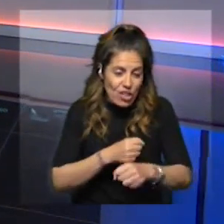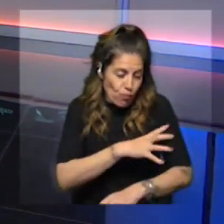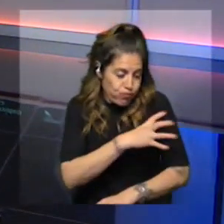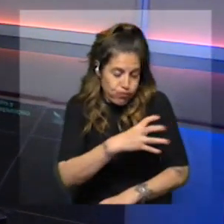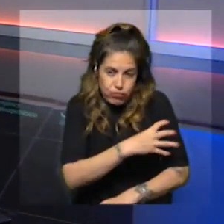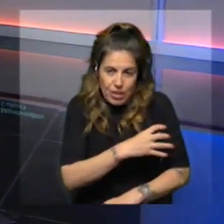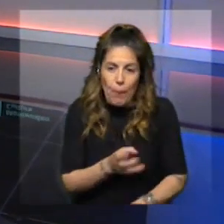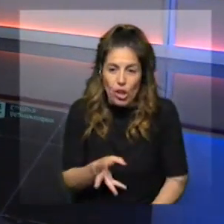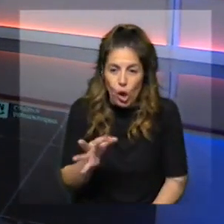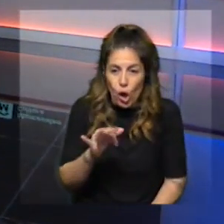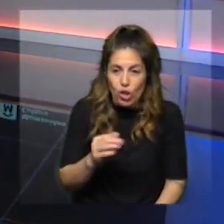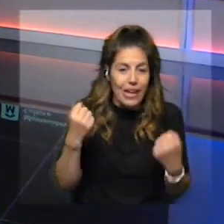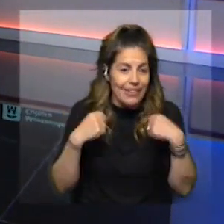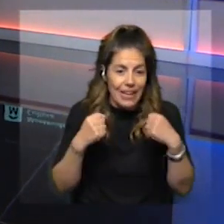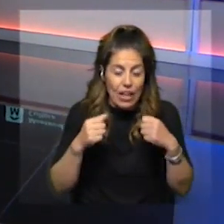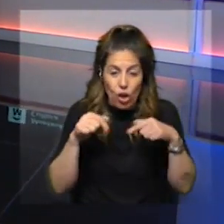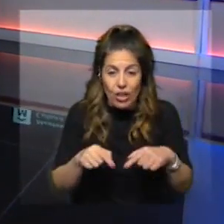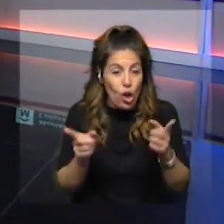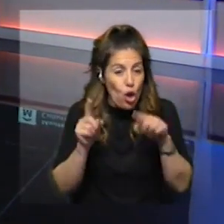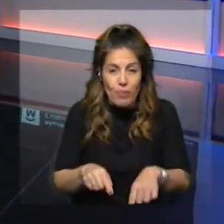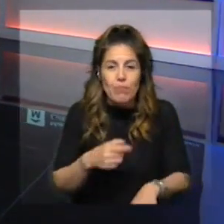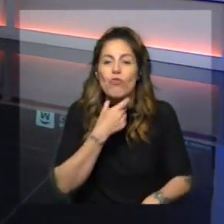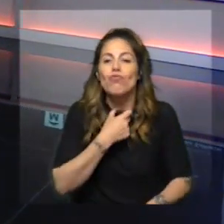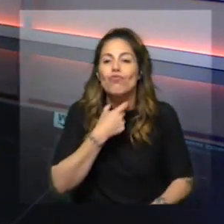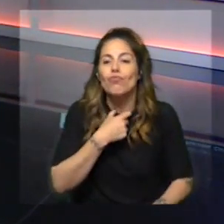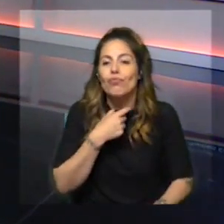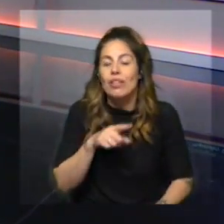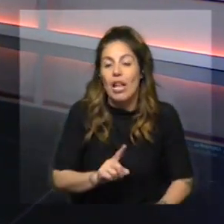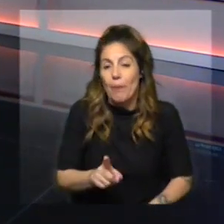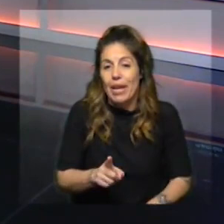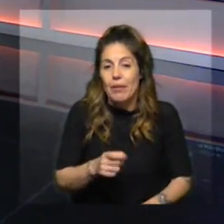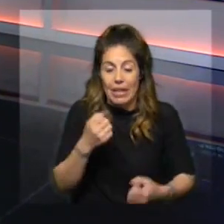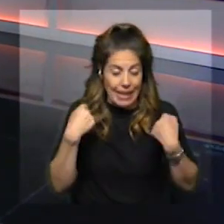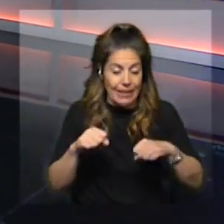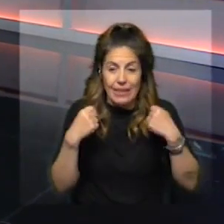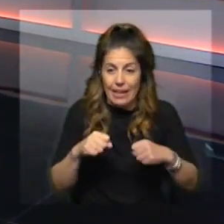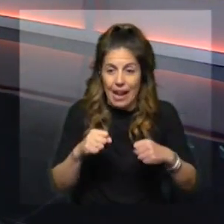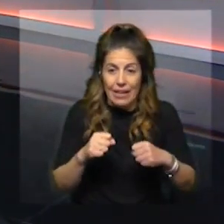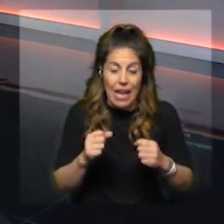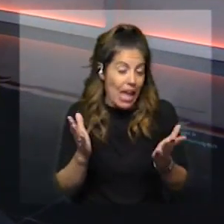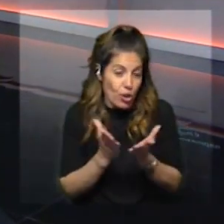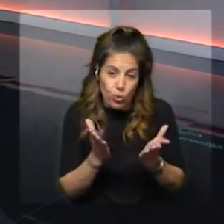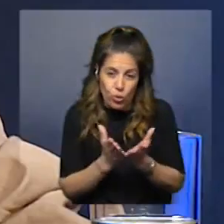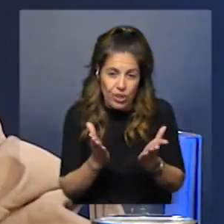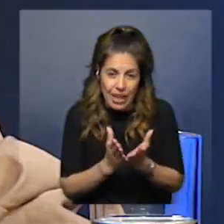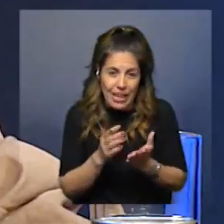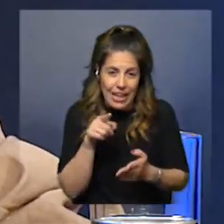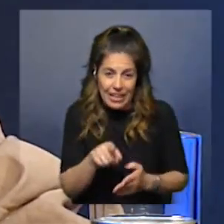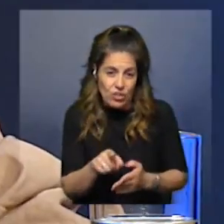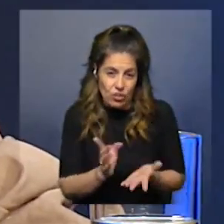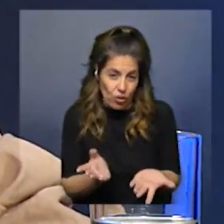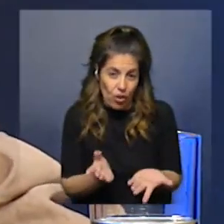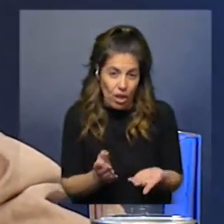porque todos los días de su vida entrenaron. Esto es lo mismo. Celine Dion canta hasta el día de hoy como canta, con los años que tiene, porque estudia todos los días. Entonces, creo que esas son las referencias que